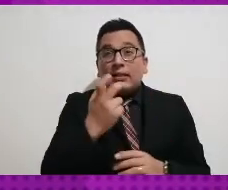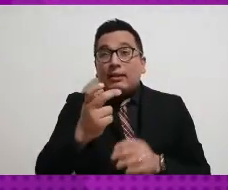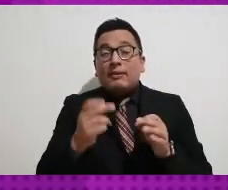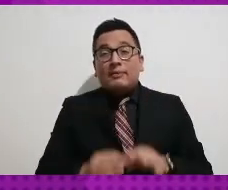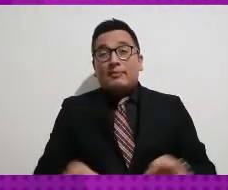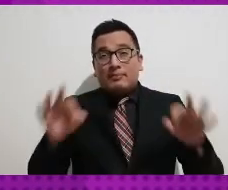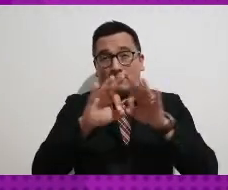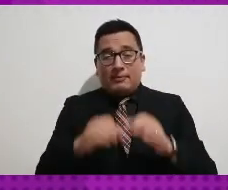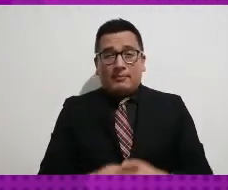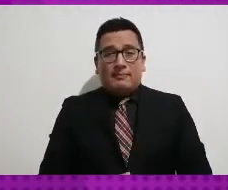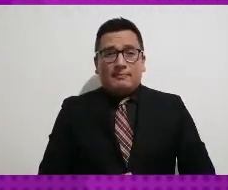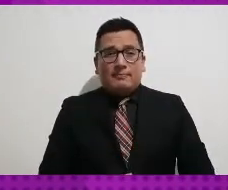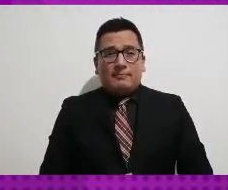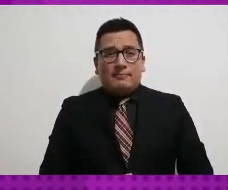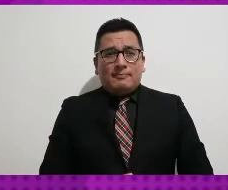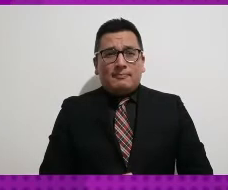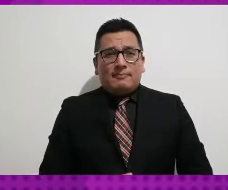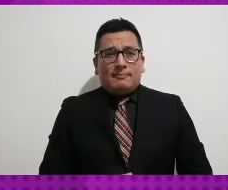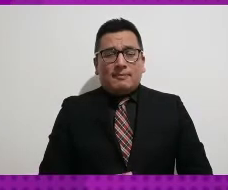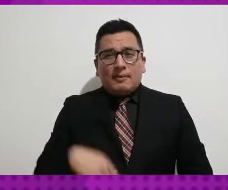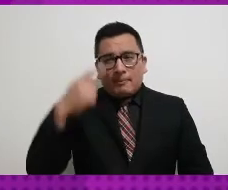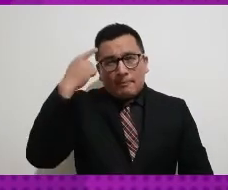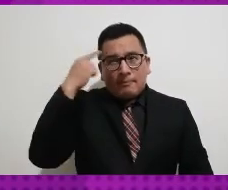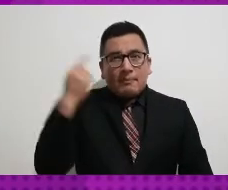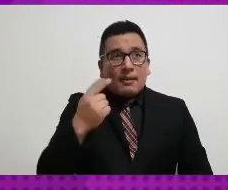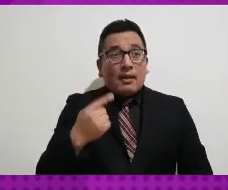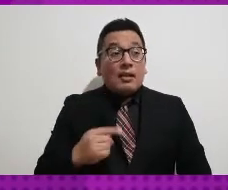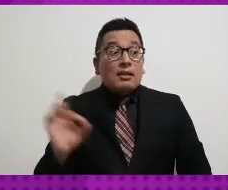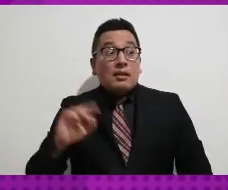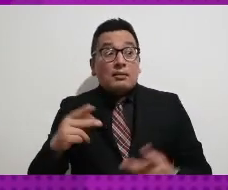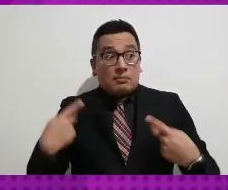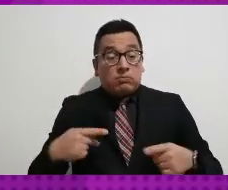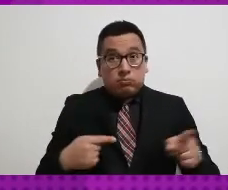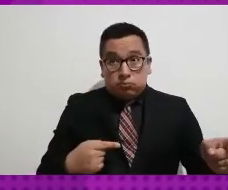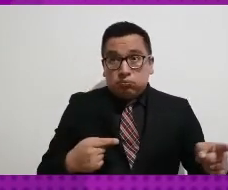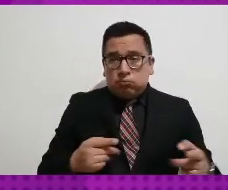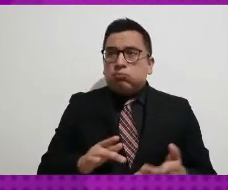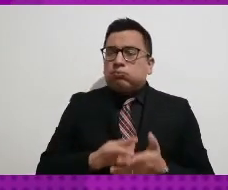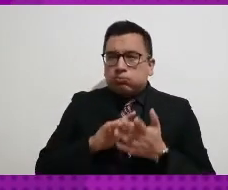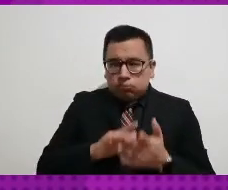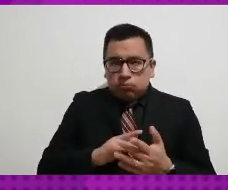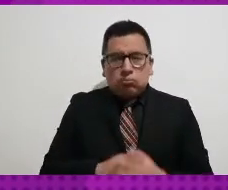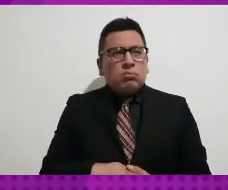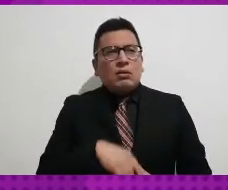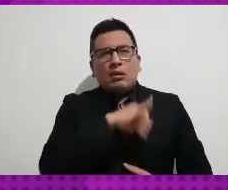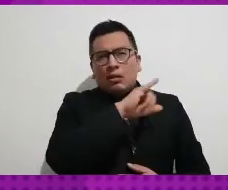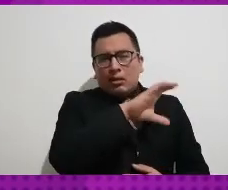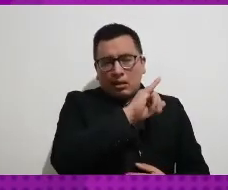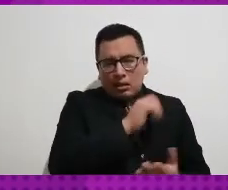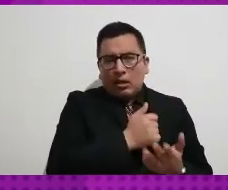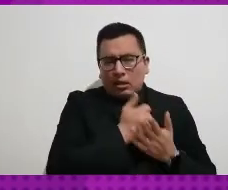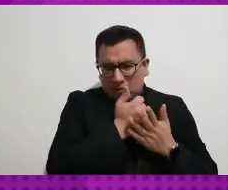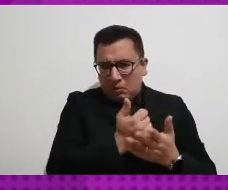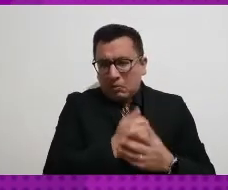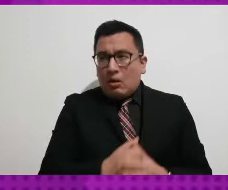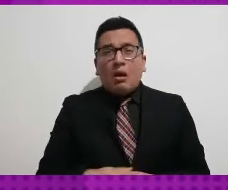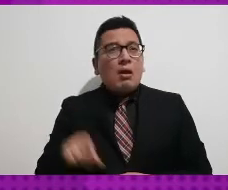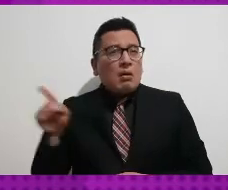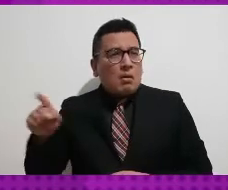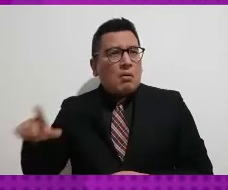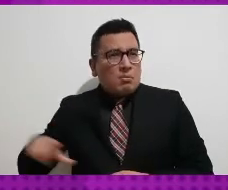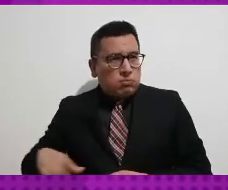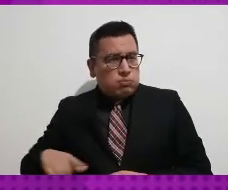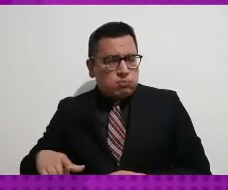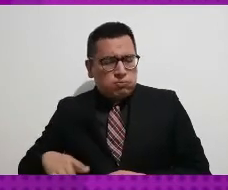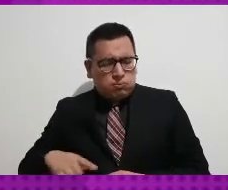tres partes. ¿Y a qué me refiero? Bueno, a que la ciudadanía coopere, a que el ICAI facilite, a que el Poder Ejecutivo